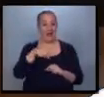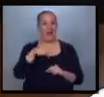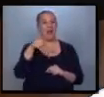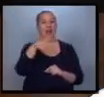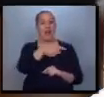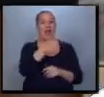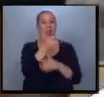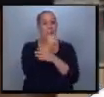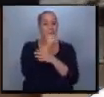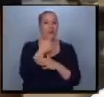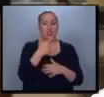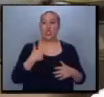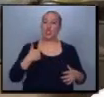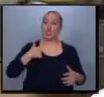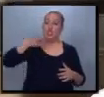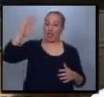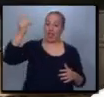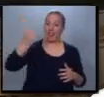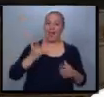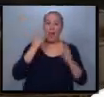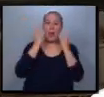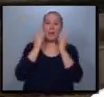barba decir, a ver si vamos a reclamar. ¿Viste?